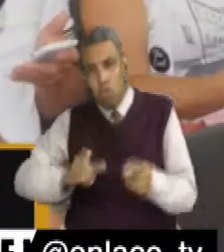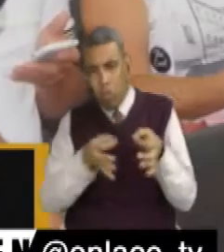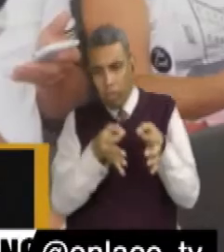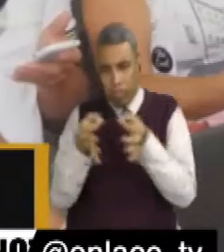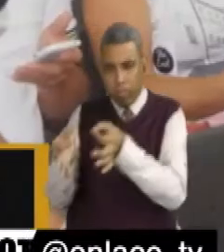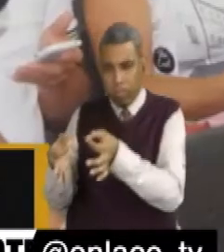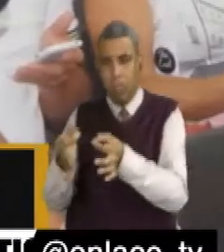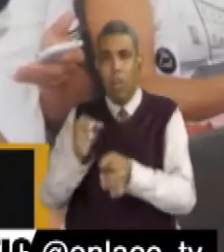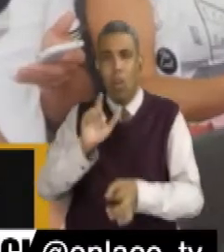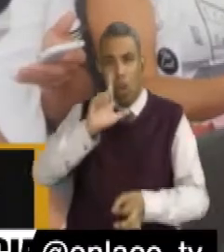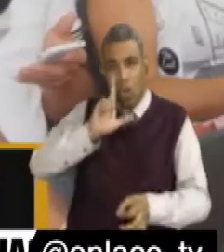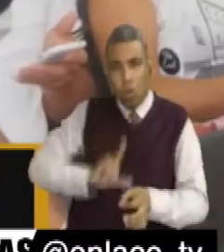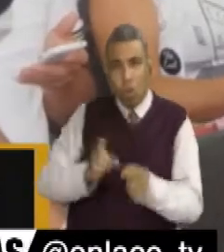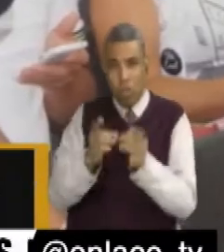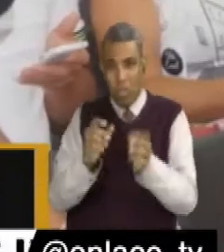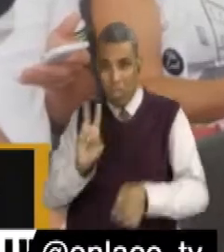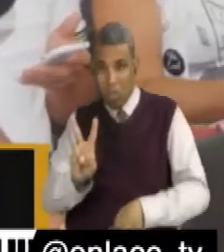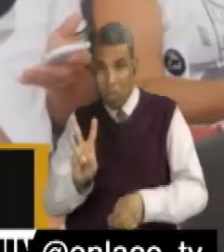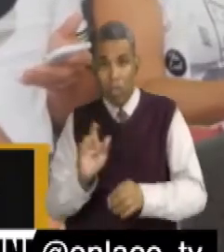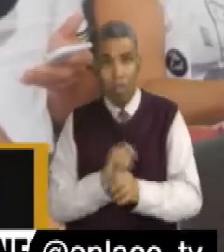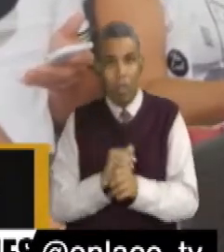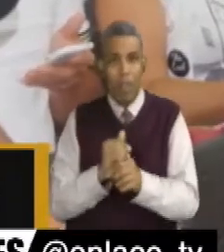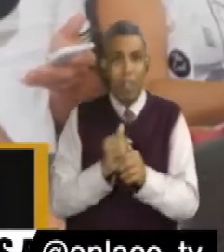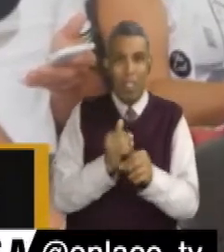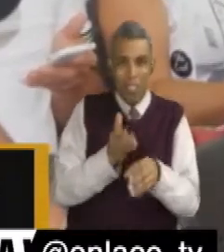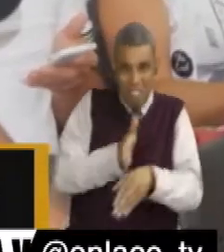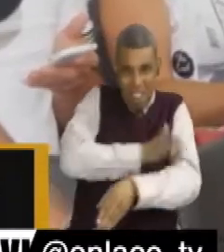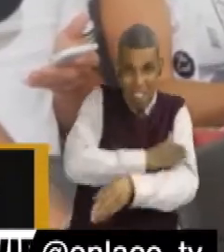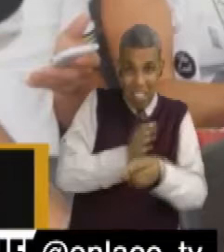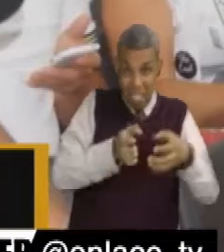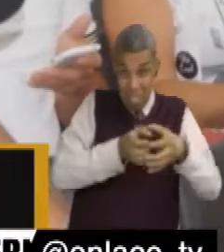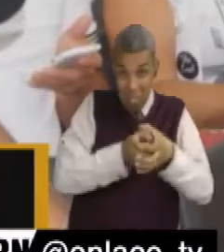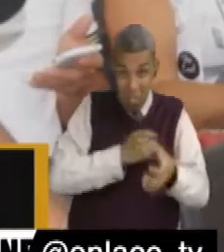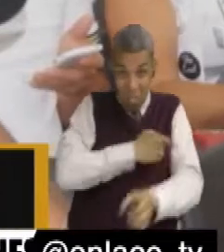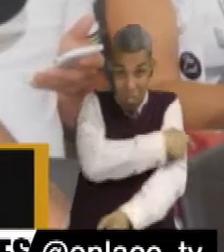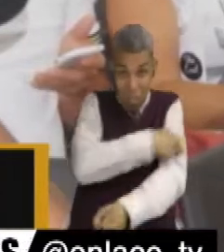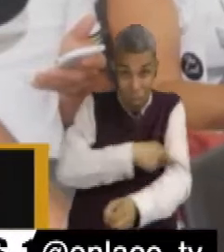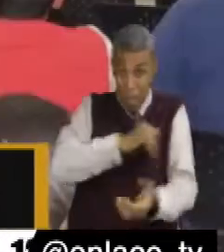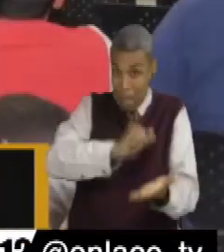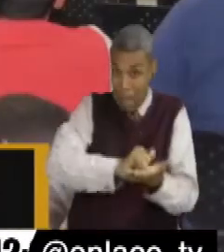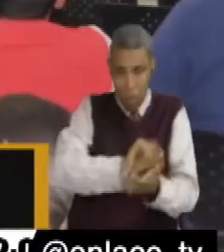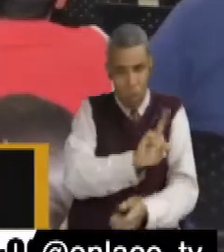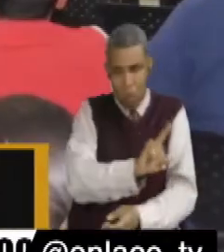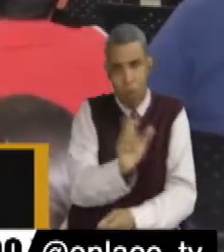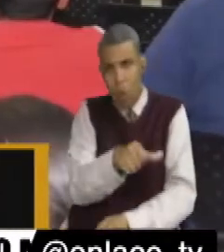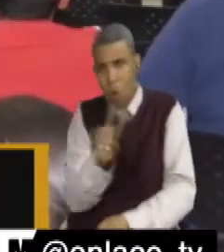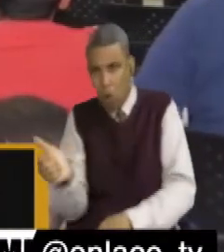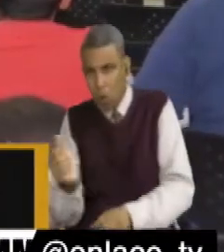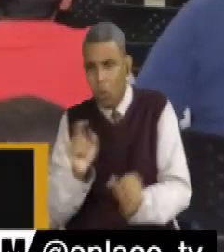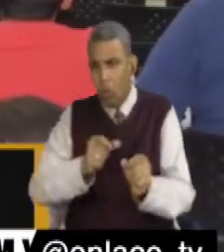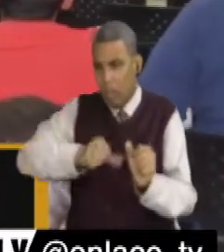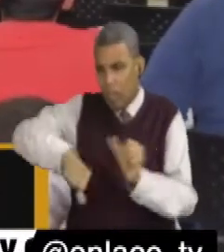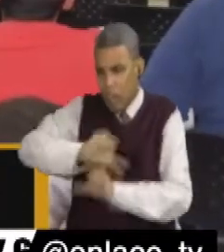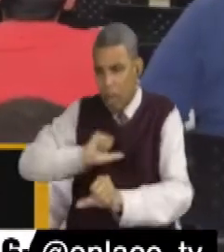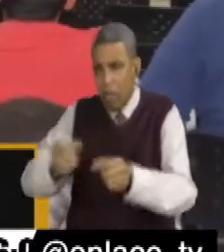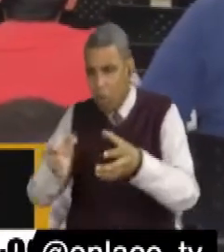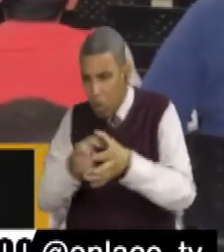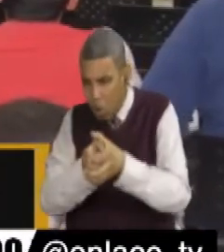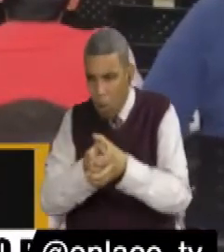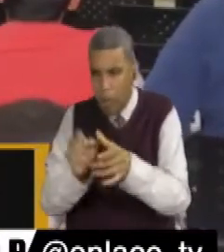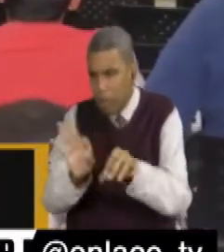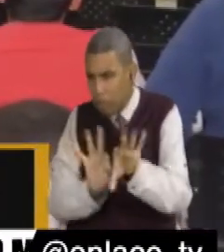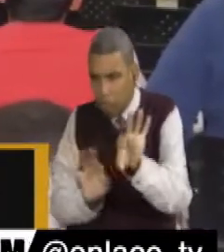solicita nuevamente un comité de seguimiento porque hay que hacer precisamente toda la información y control de lo que va